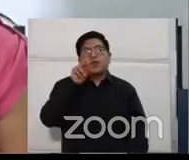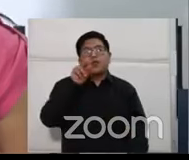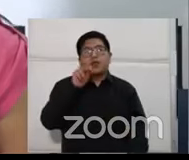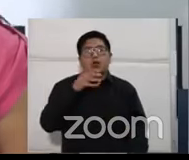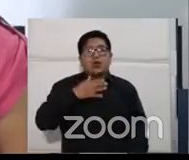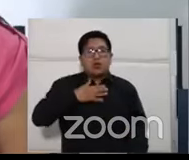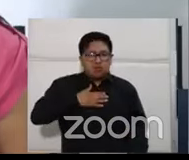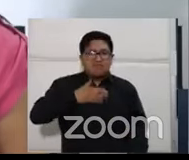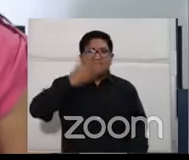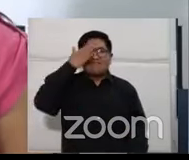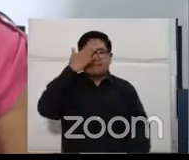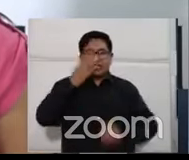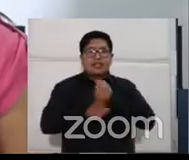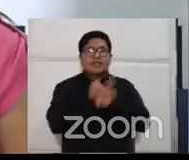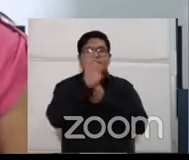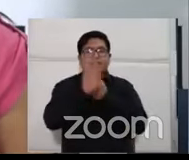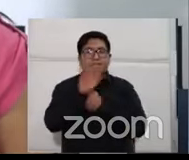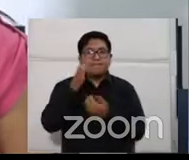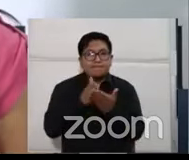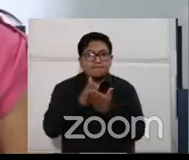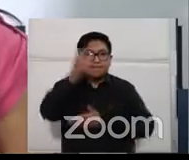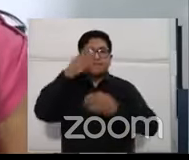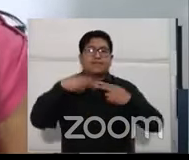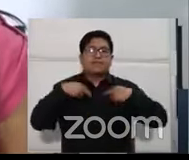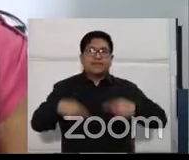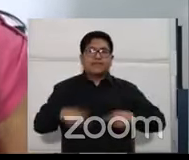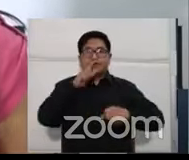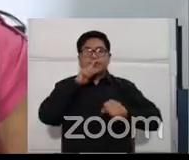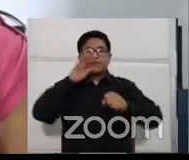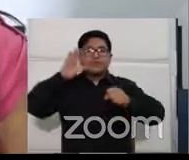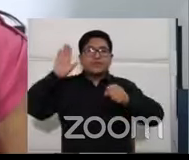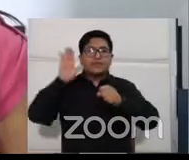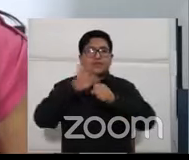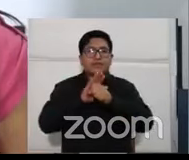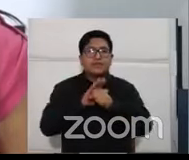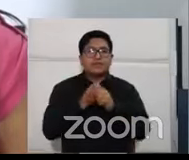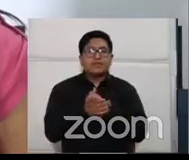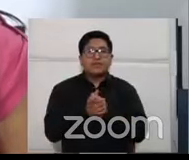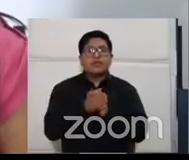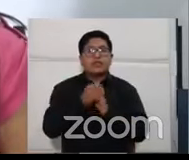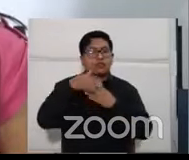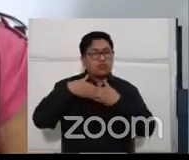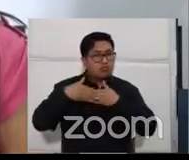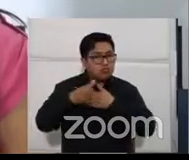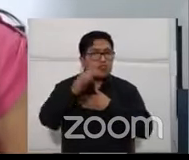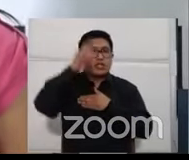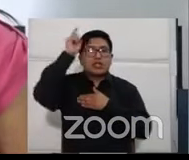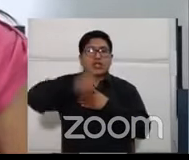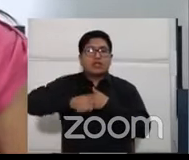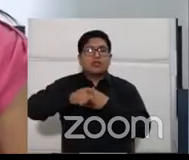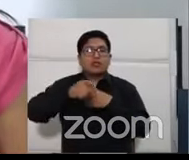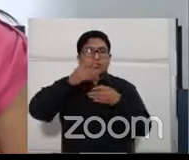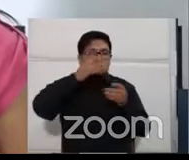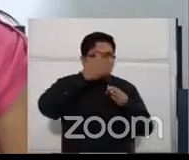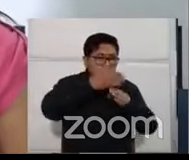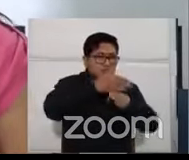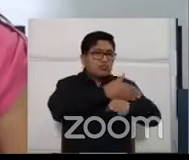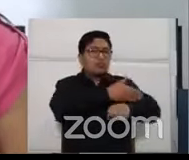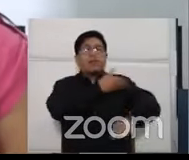humanos en el compromiso por mejorar por no